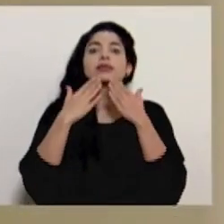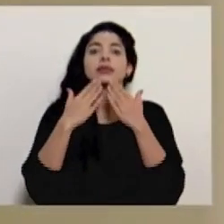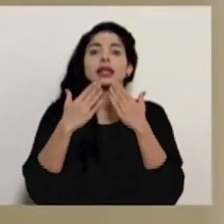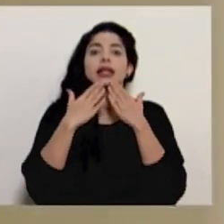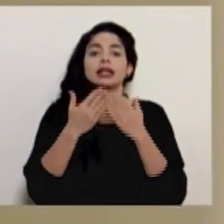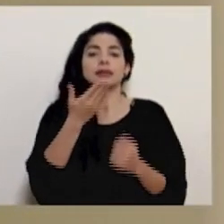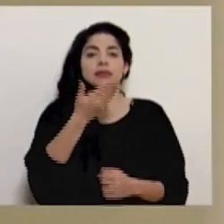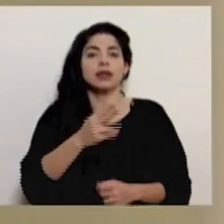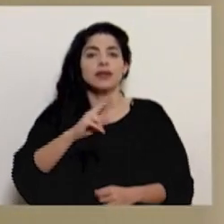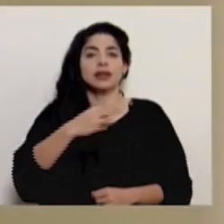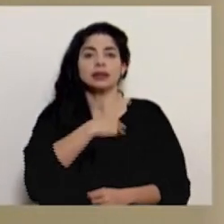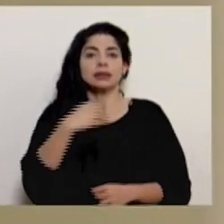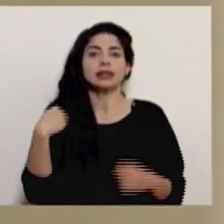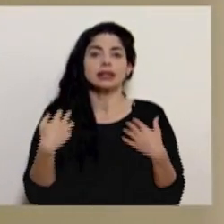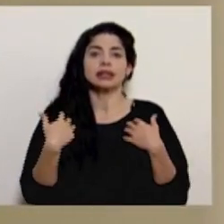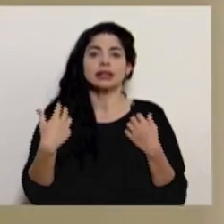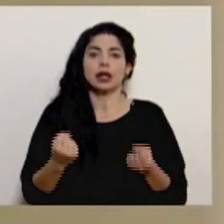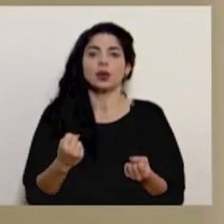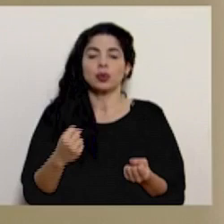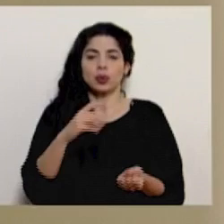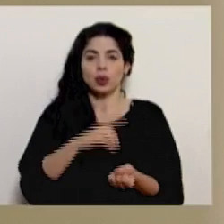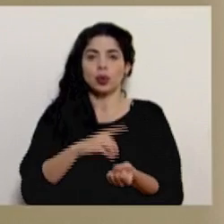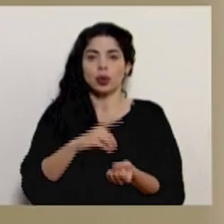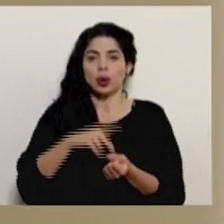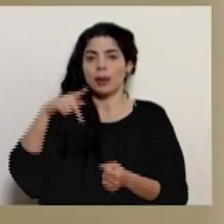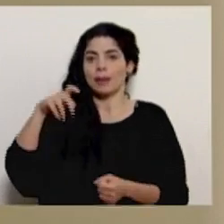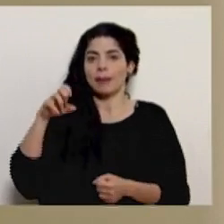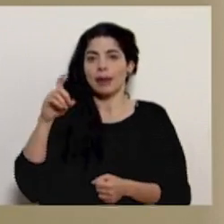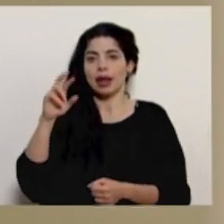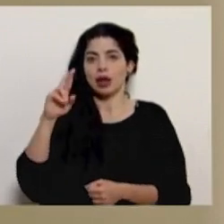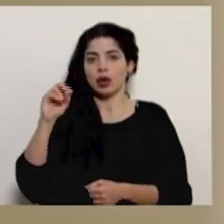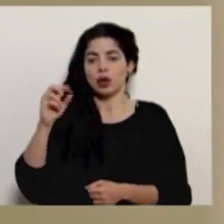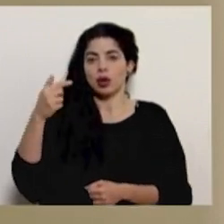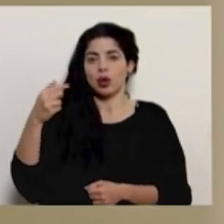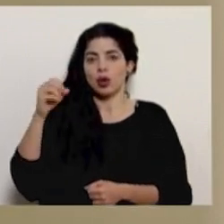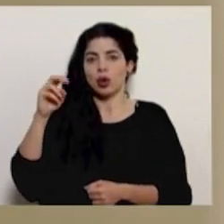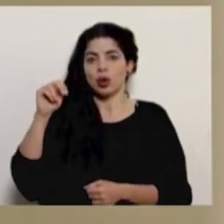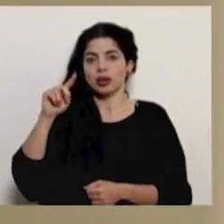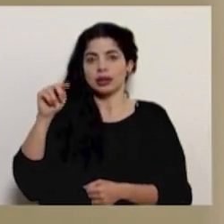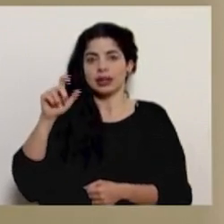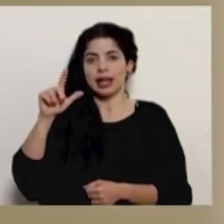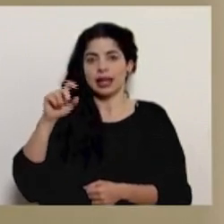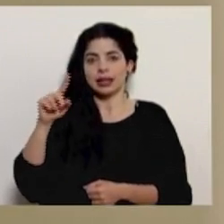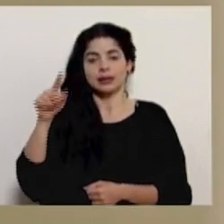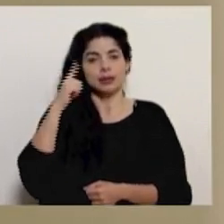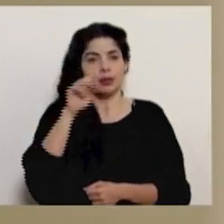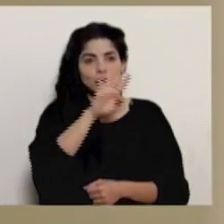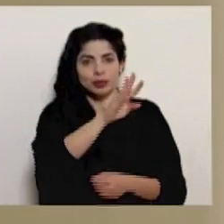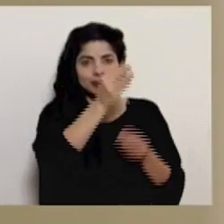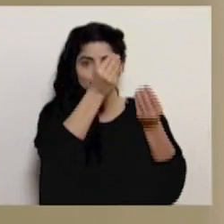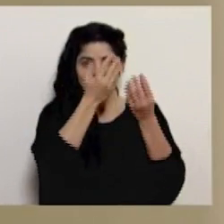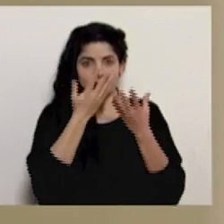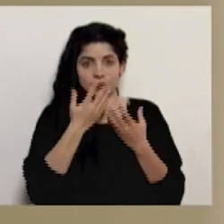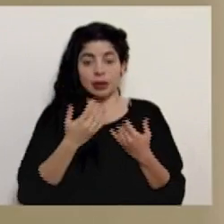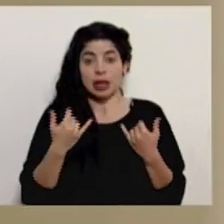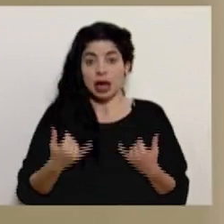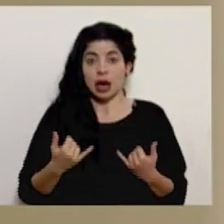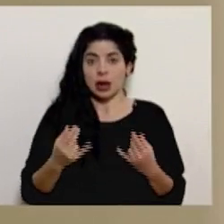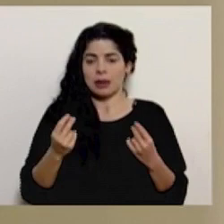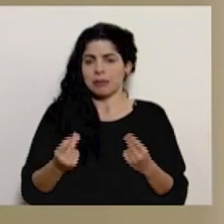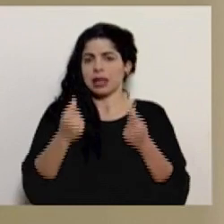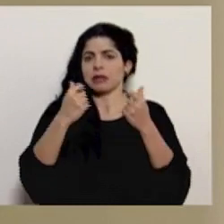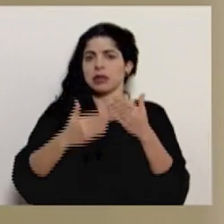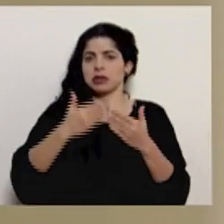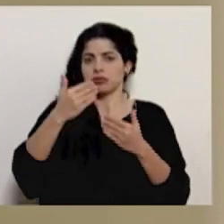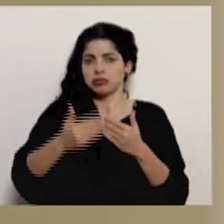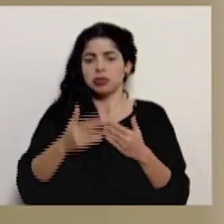Agradecemos al viceministro de Salud, al doctor Pedro González, por el reporte del día de hoy. Vamos a pasar de inmediato